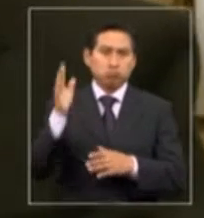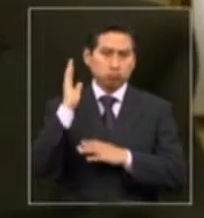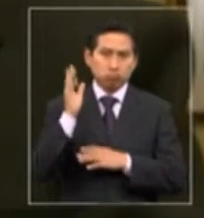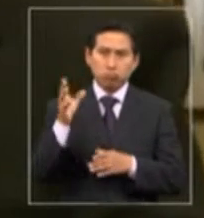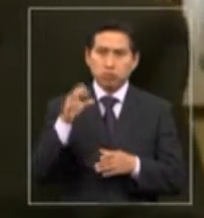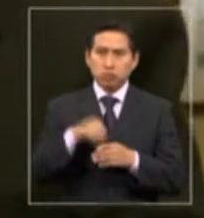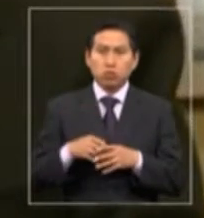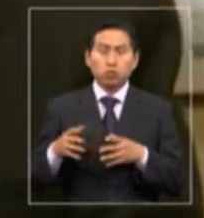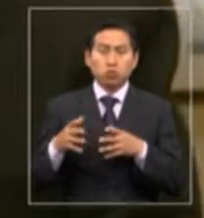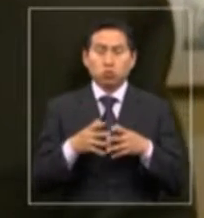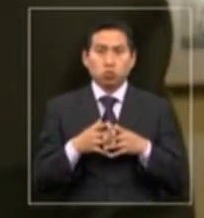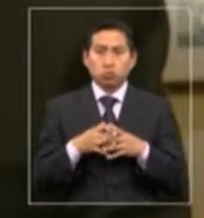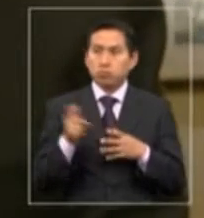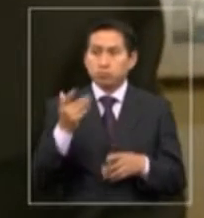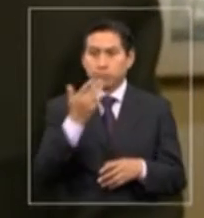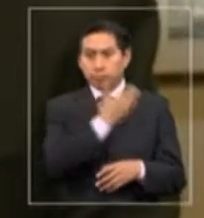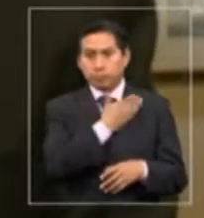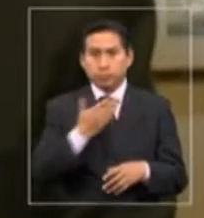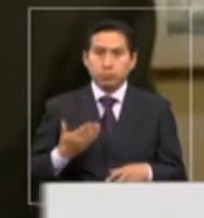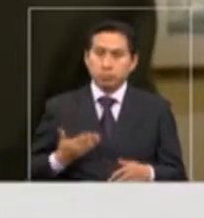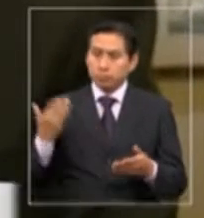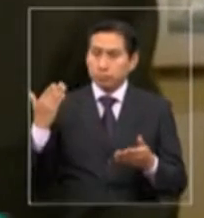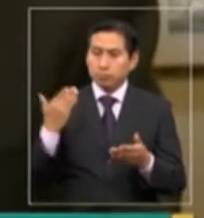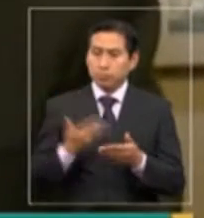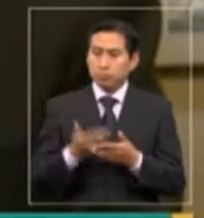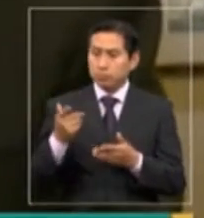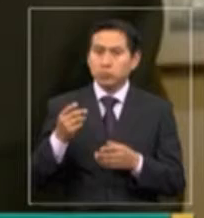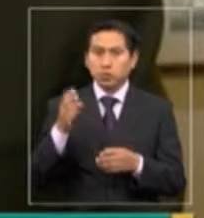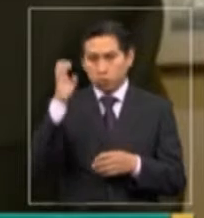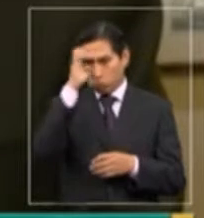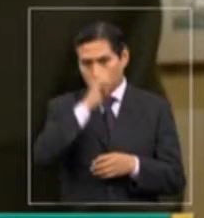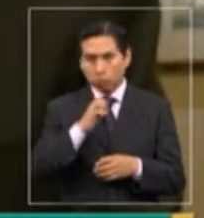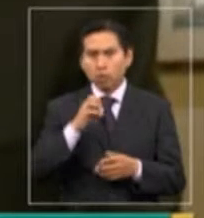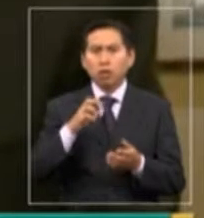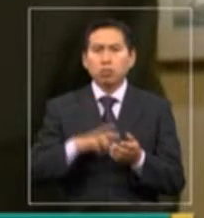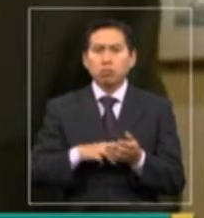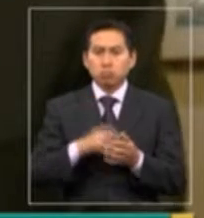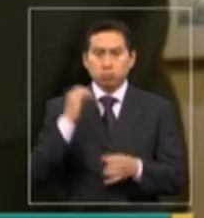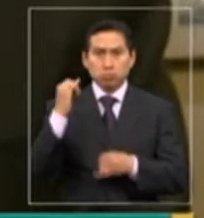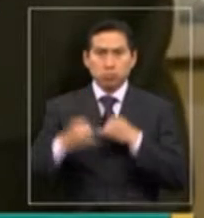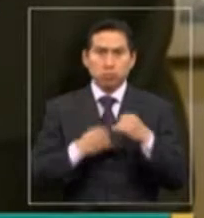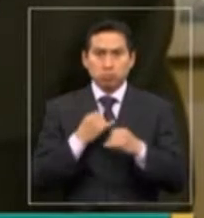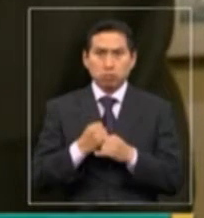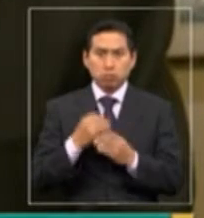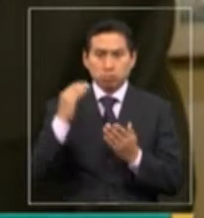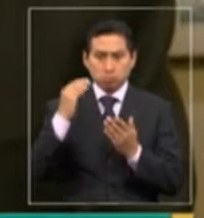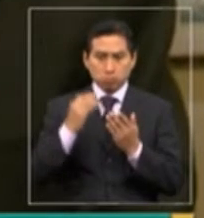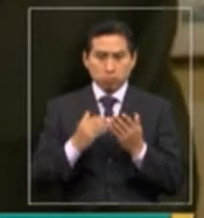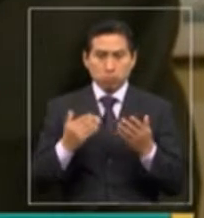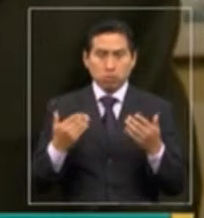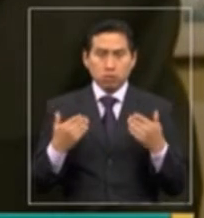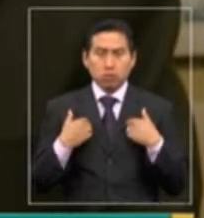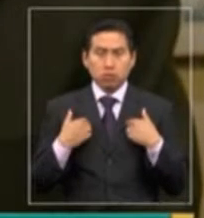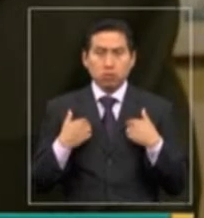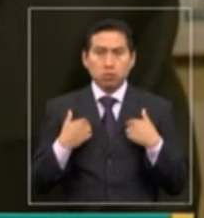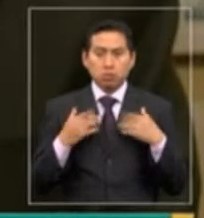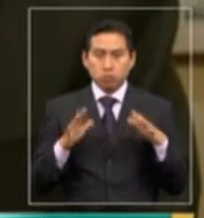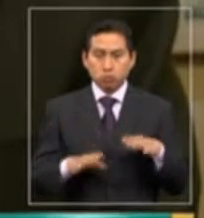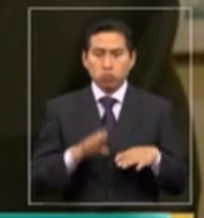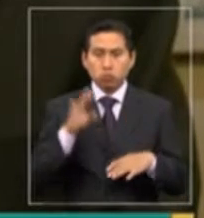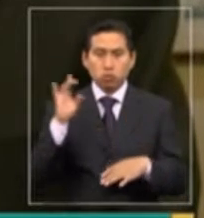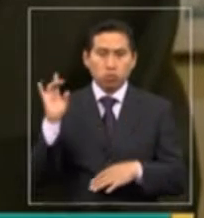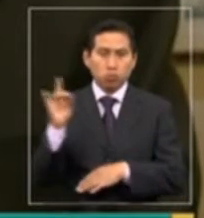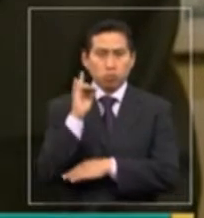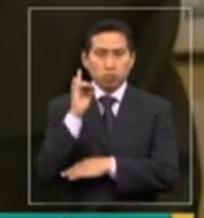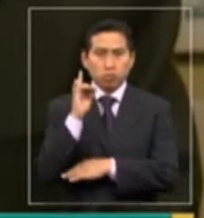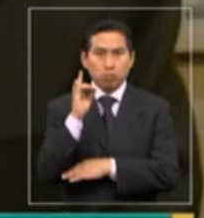Estados Unidos, el presidente llegando de Viena. Es un ámbito internacional que está viviendo justamente el Estado